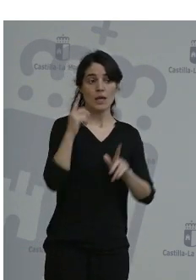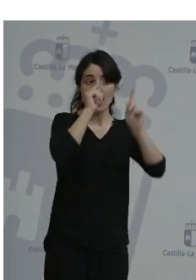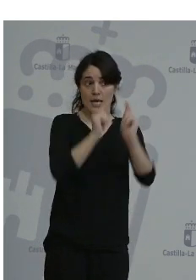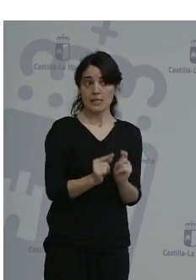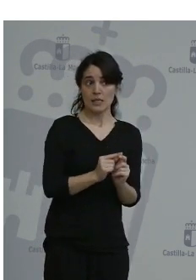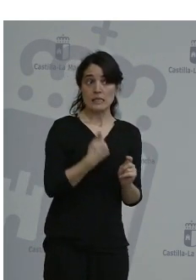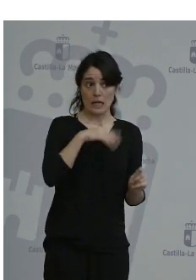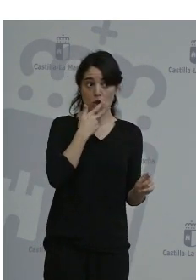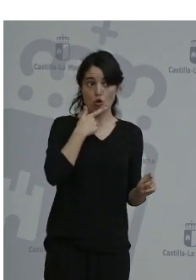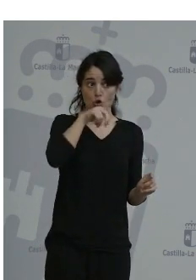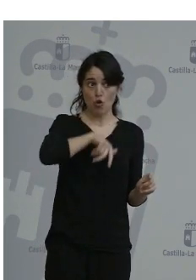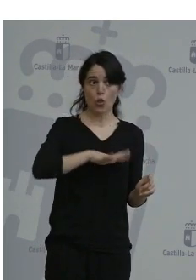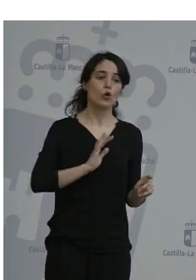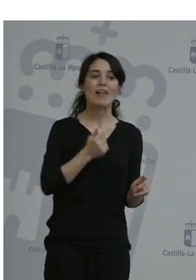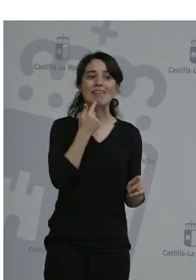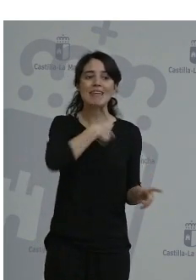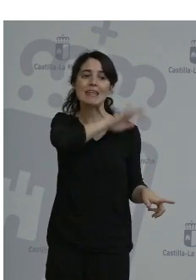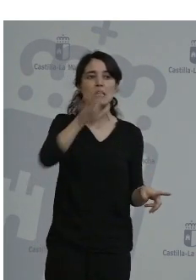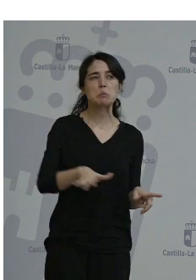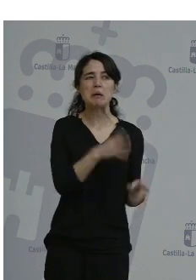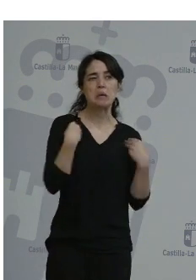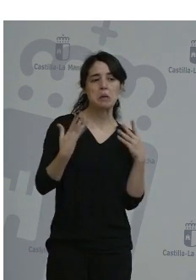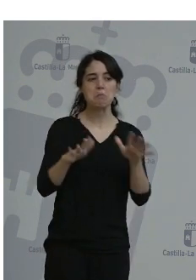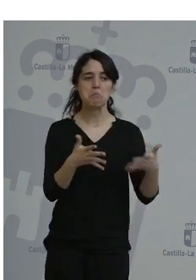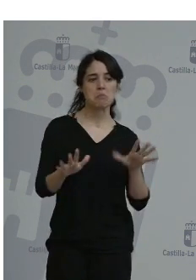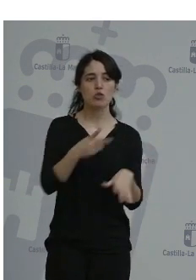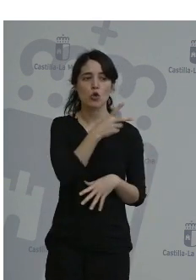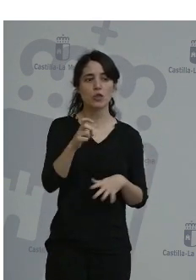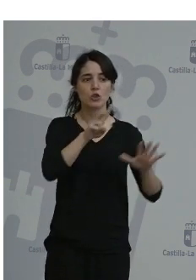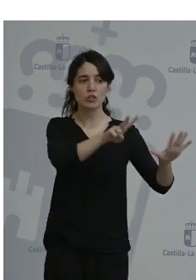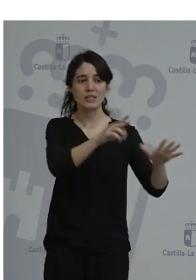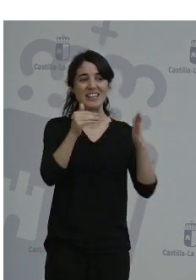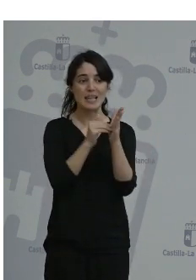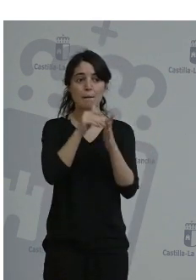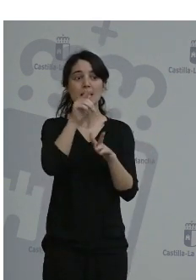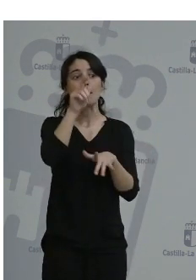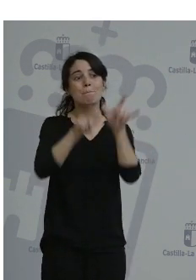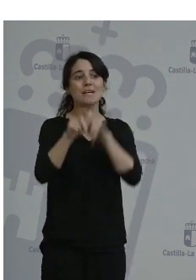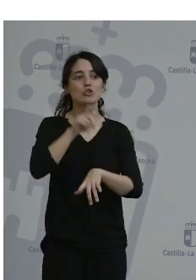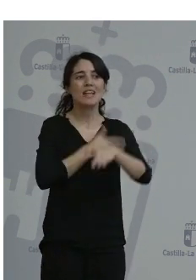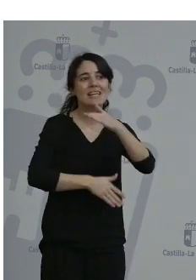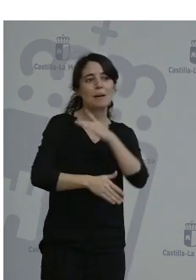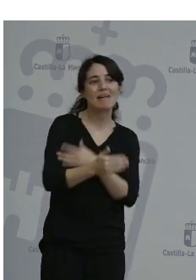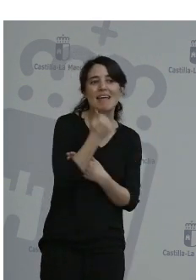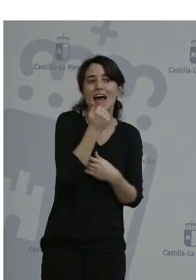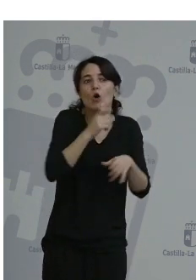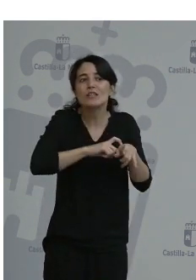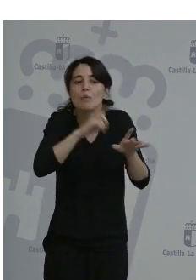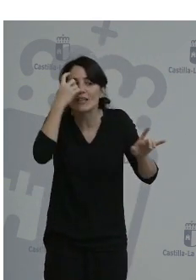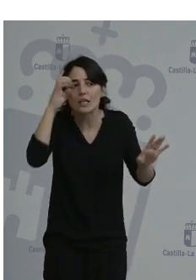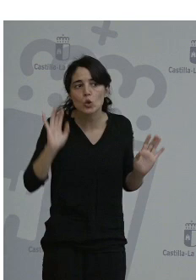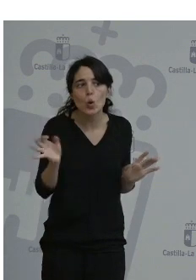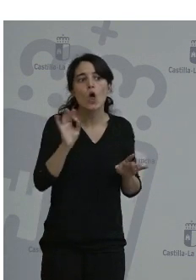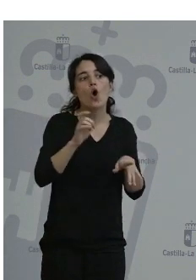conozco nos dicen que en España viven aproximadamente 270.000 personas con algún tipo de discapacidad intelectual o del